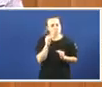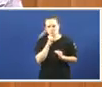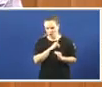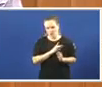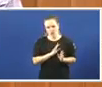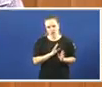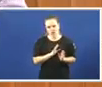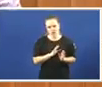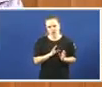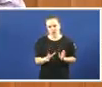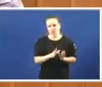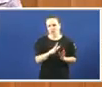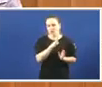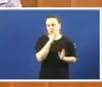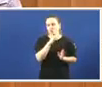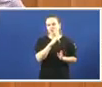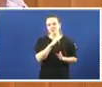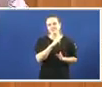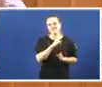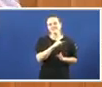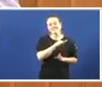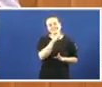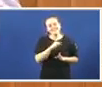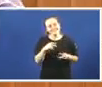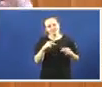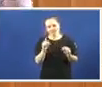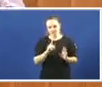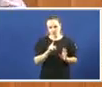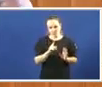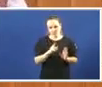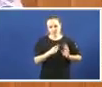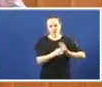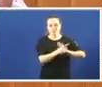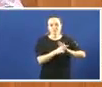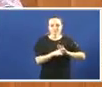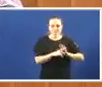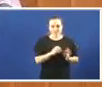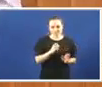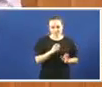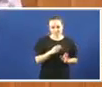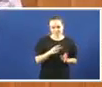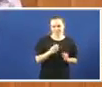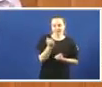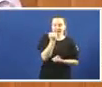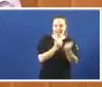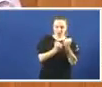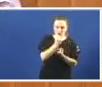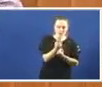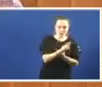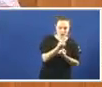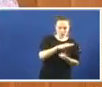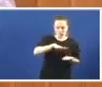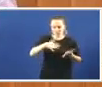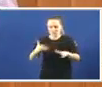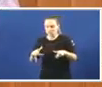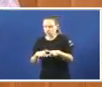razón porque saír da recesión non é saír da crise, porque o crecemento económico non se está trasladando a maior benestar social.